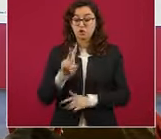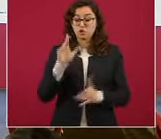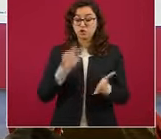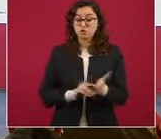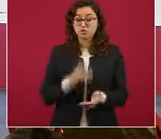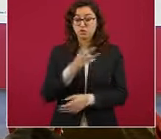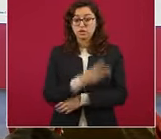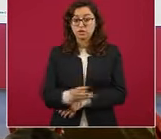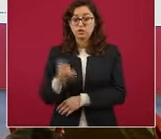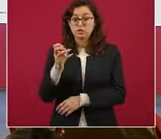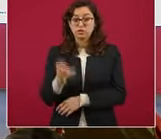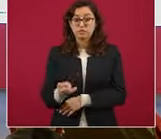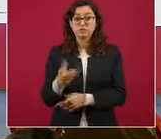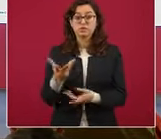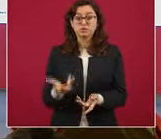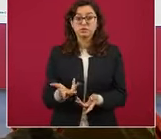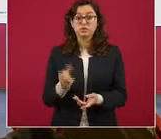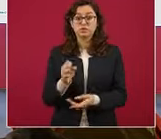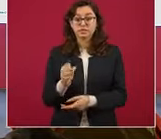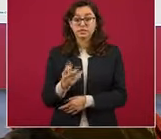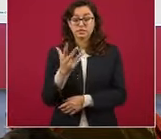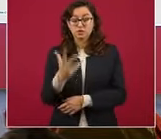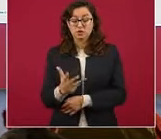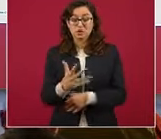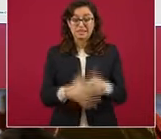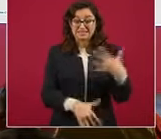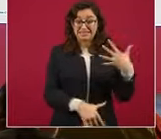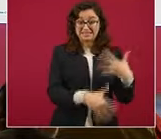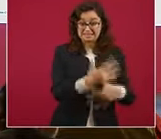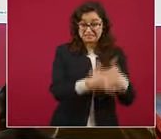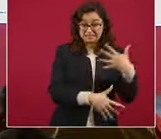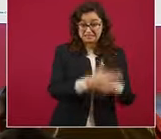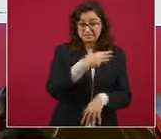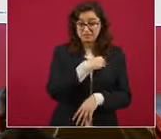2.465 municipios del país concentran el